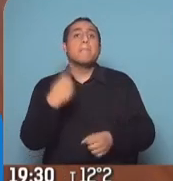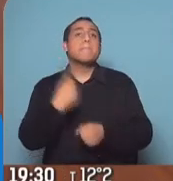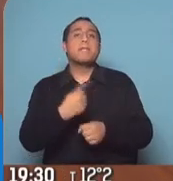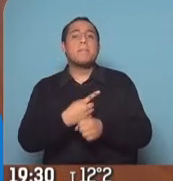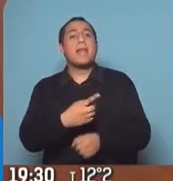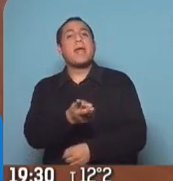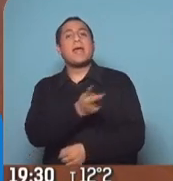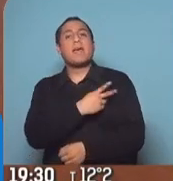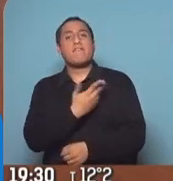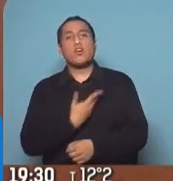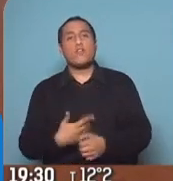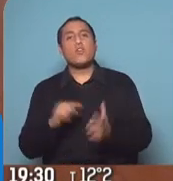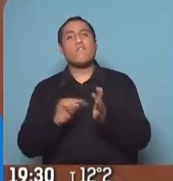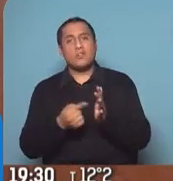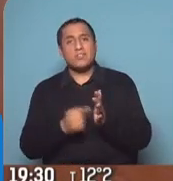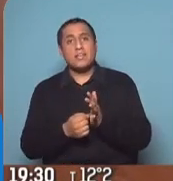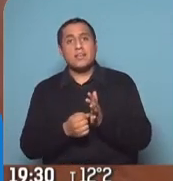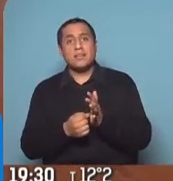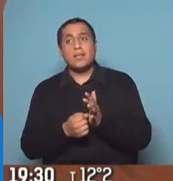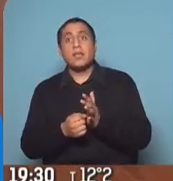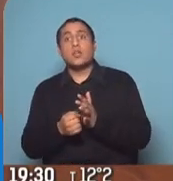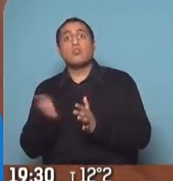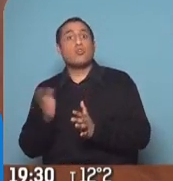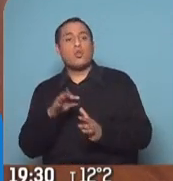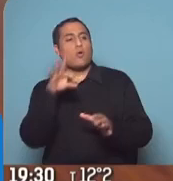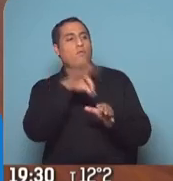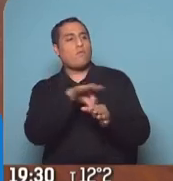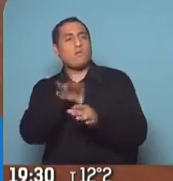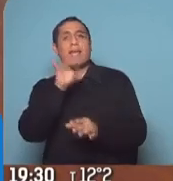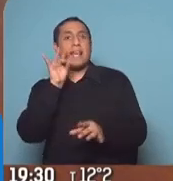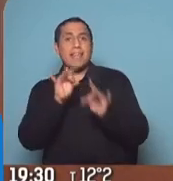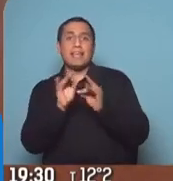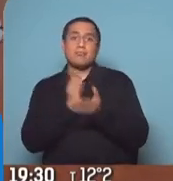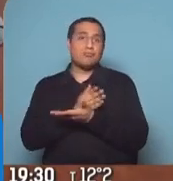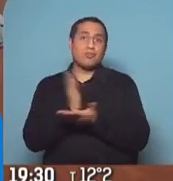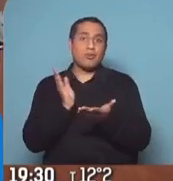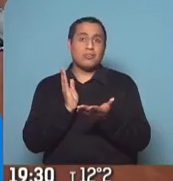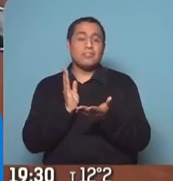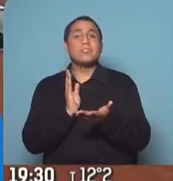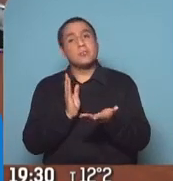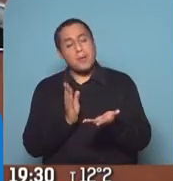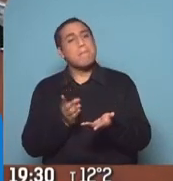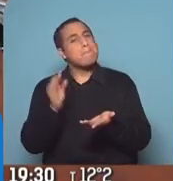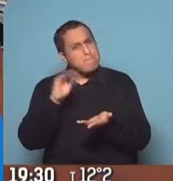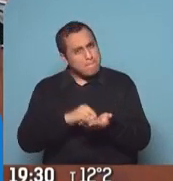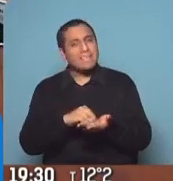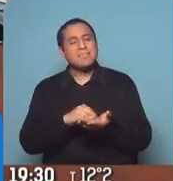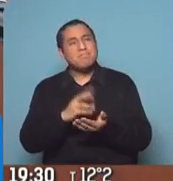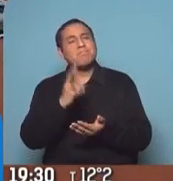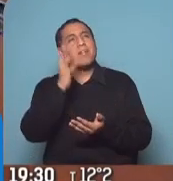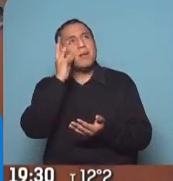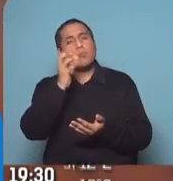la ciudad Electo. de Buenos Aires, electo popularmente. Ujú. Y también, es decir, cuando recordábamos